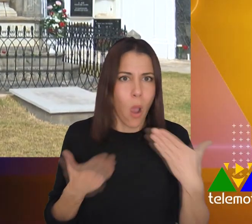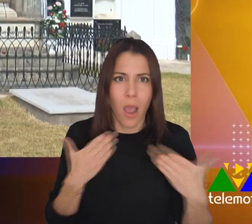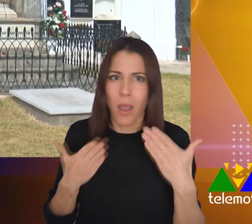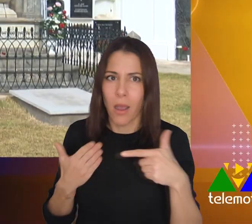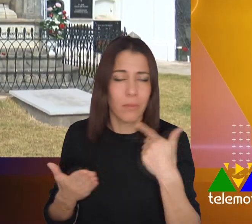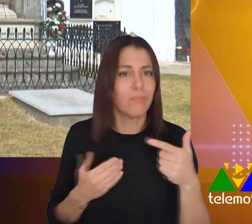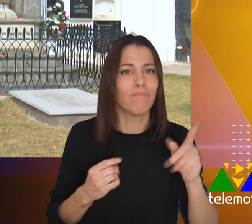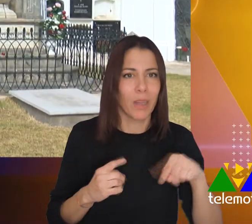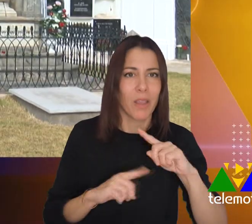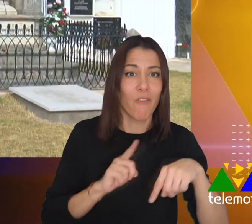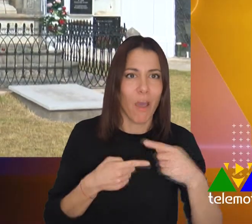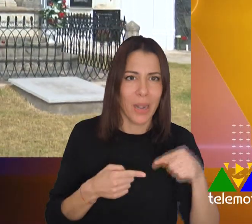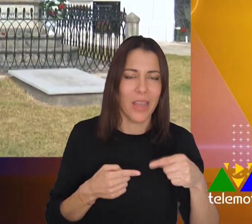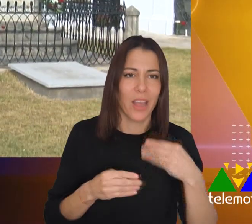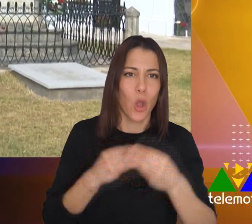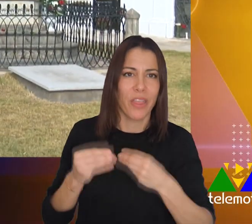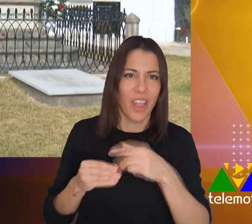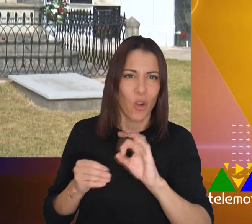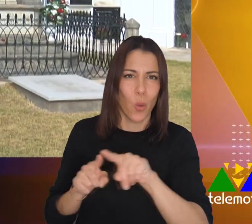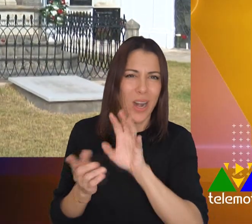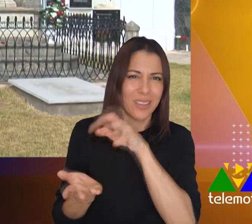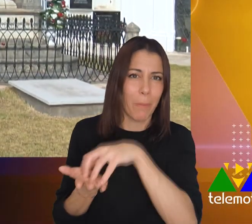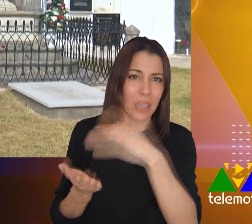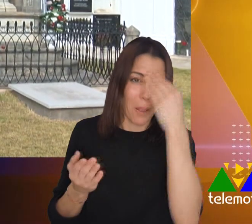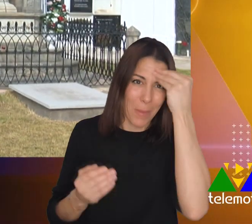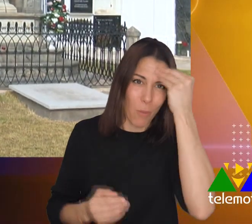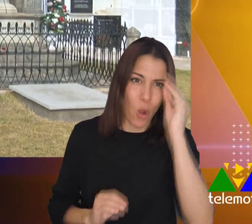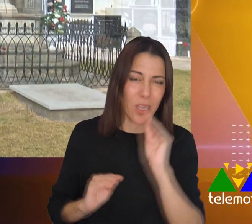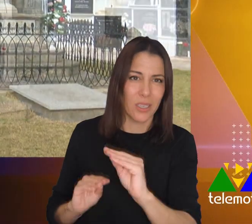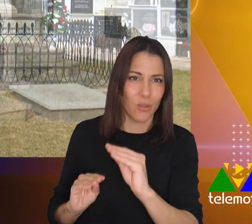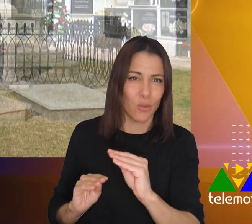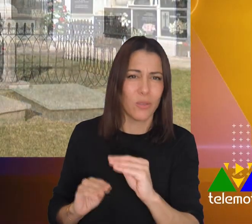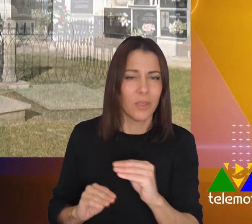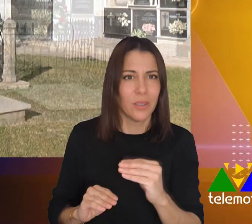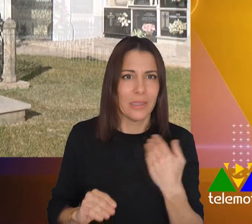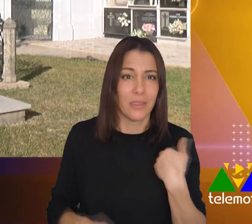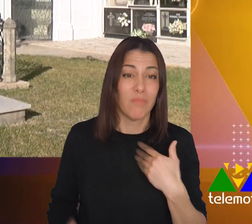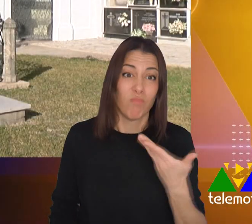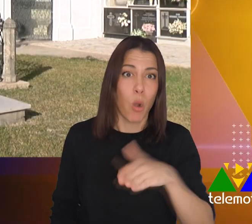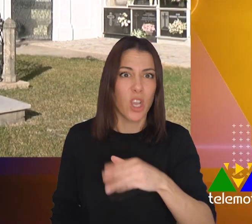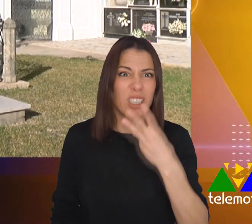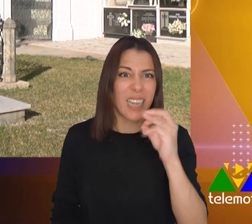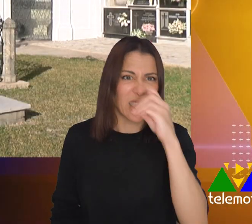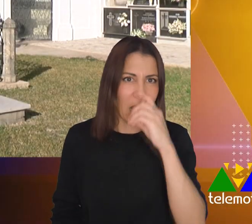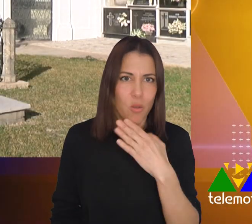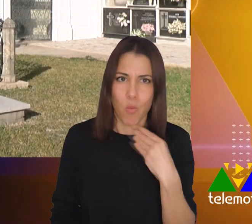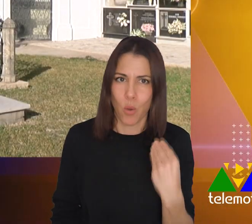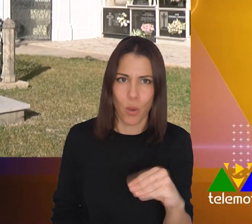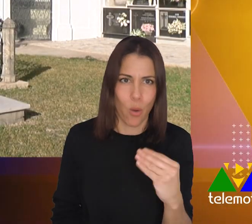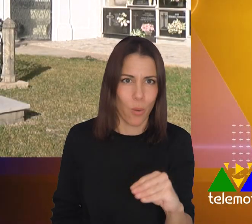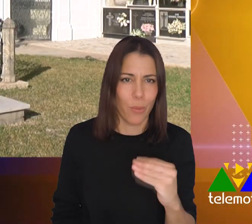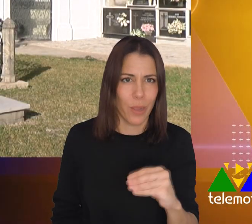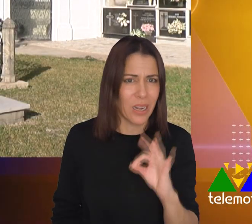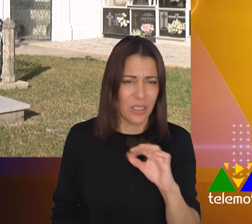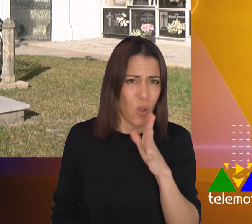y la familia Vallecillos hicieron este templete a la memoria de... Fallecía con 30 años de edad. Sí, murió muy joven. Fue muy